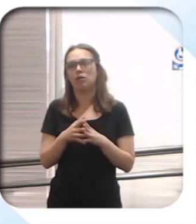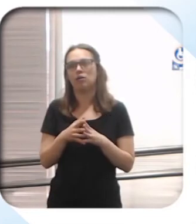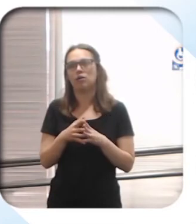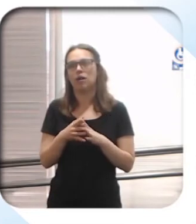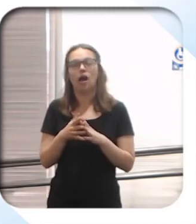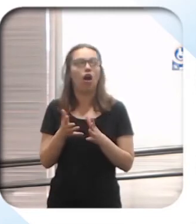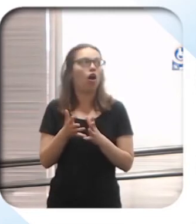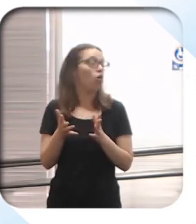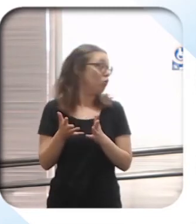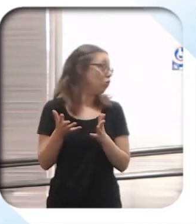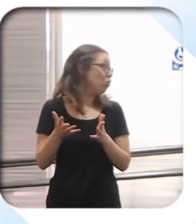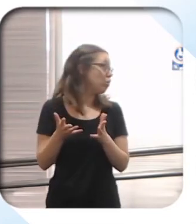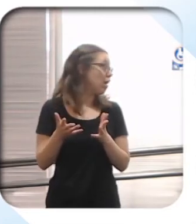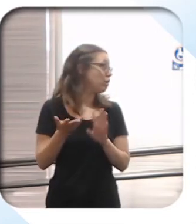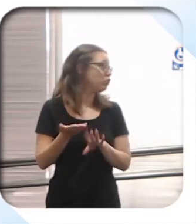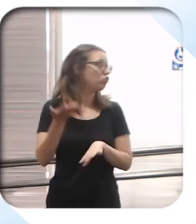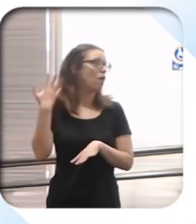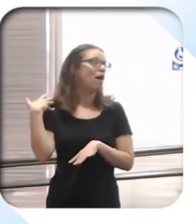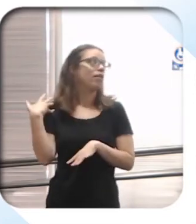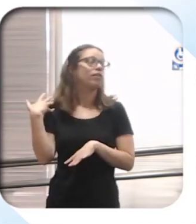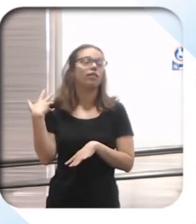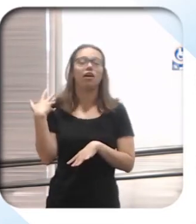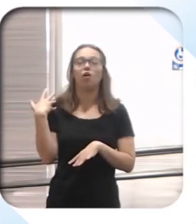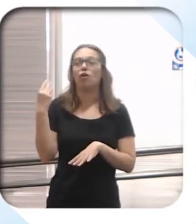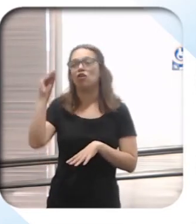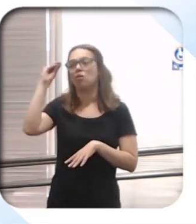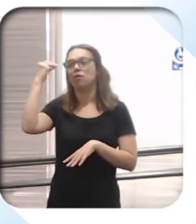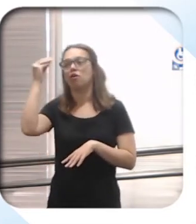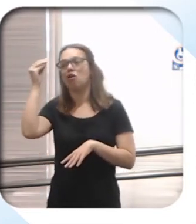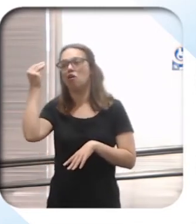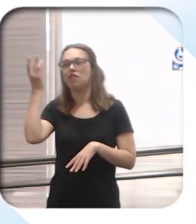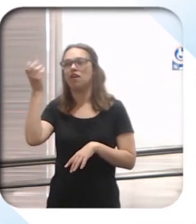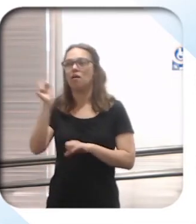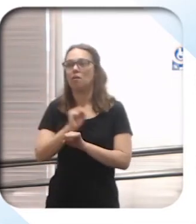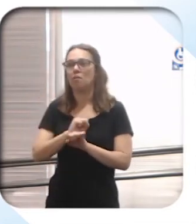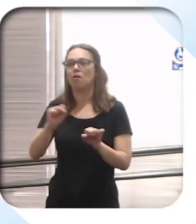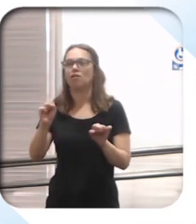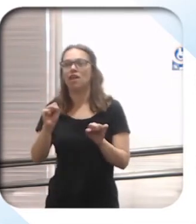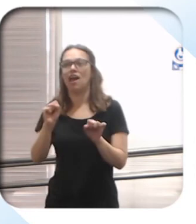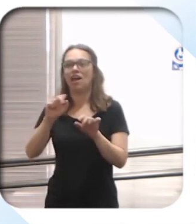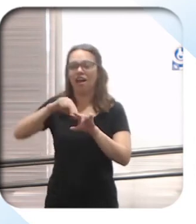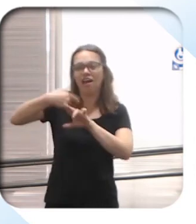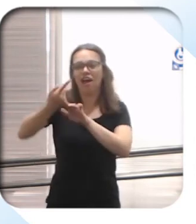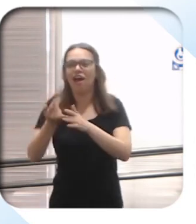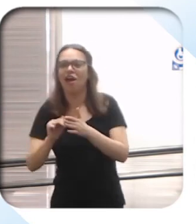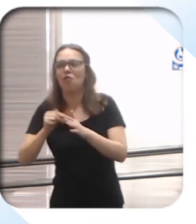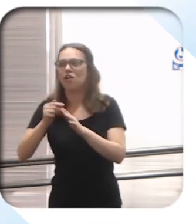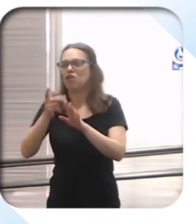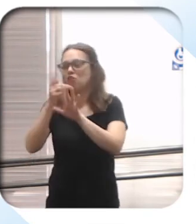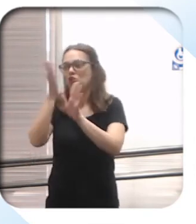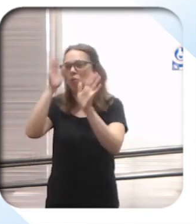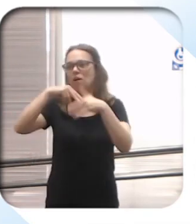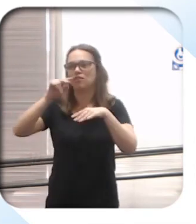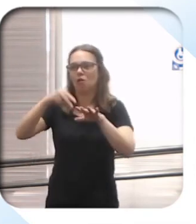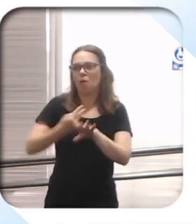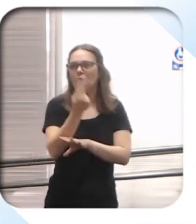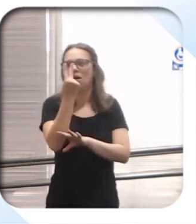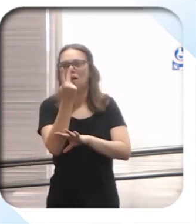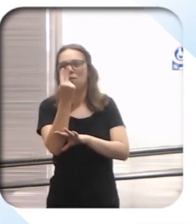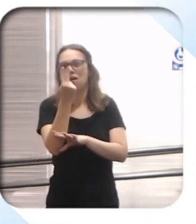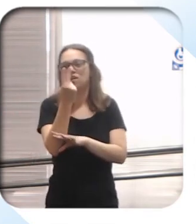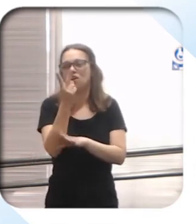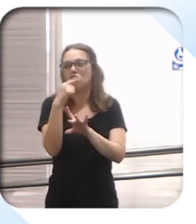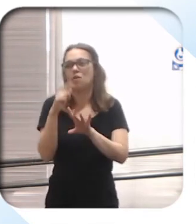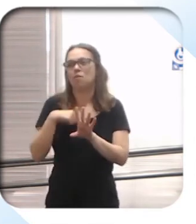la historia, yo antes, cuando era más jovencita, podía hacer la rueda de carro, hoy no puedo hacer un paro de manos. Bueno, ¿qué perdí?